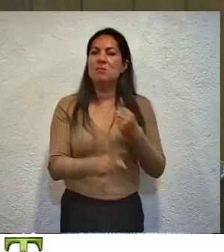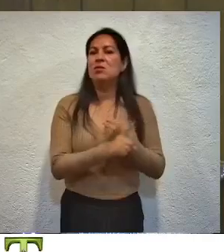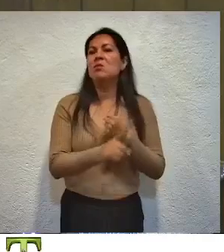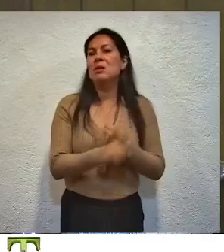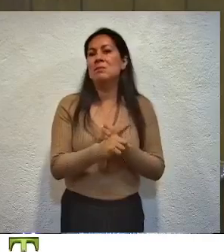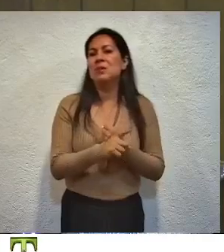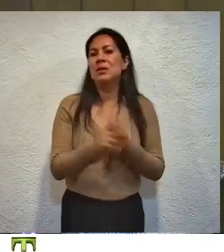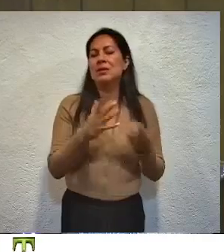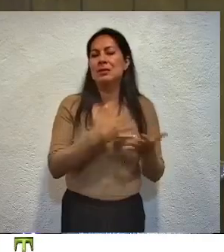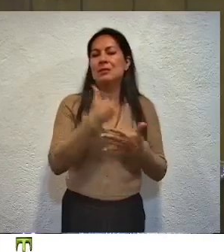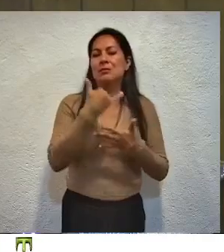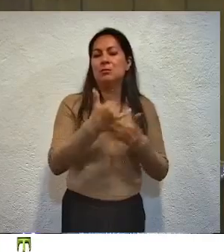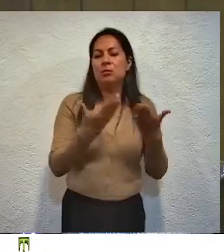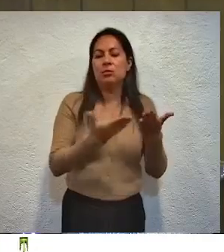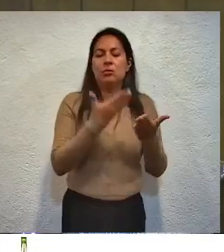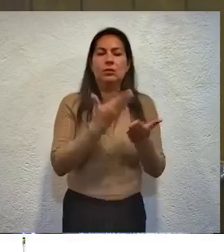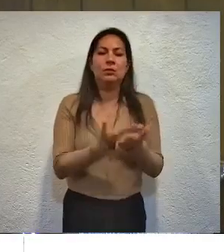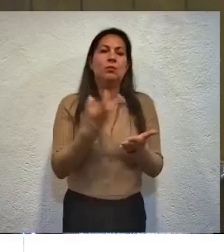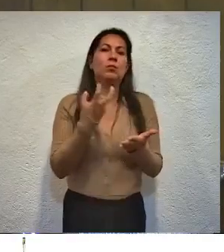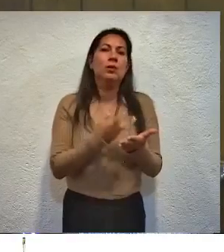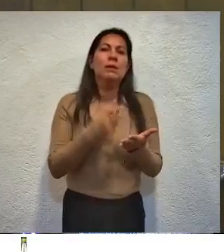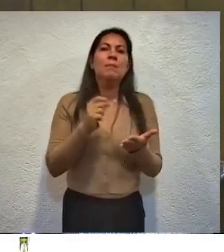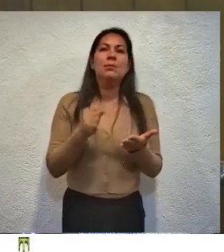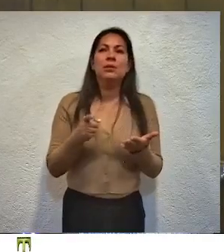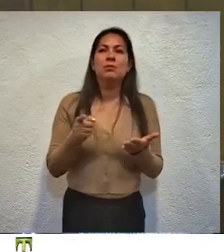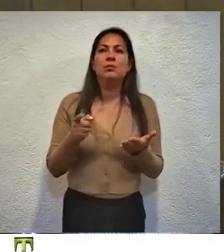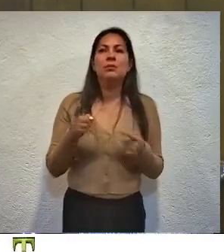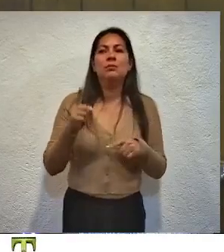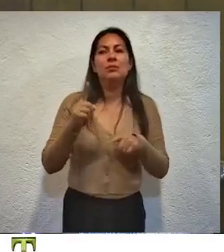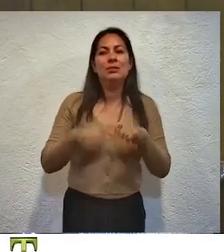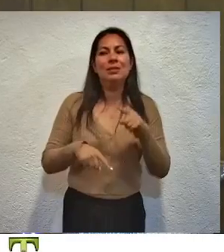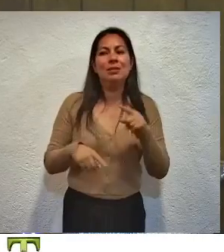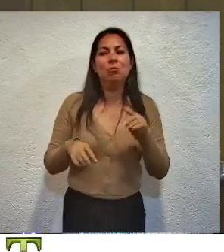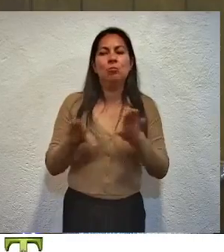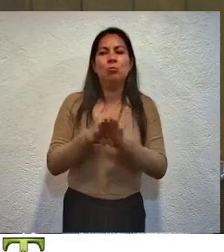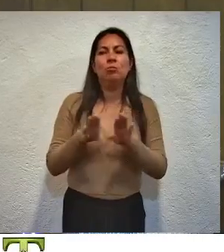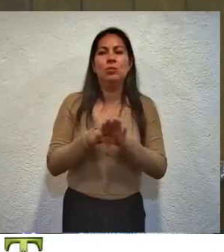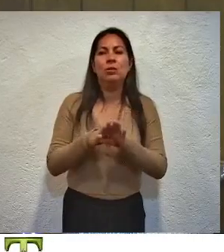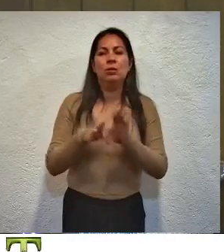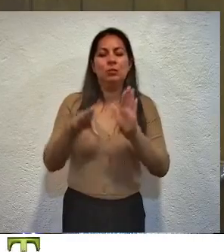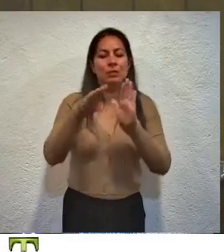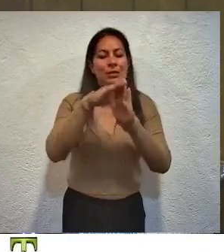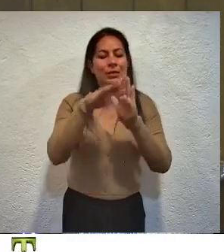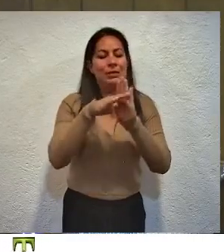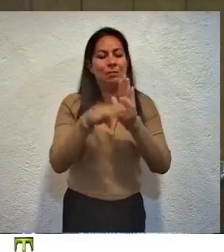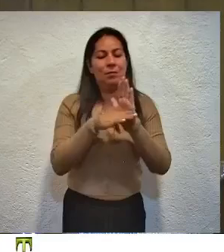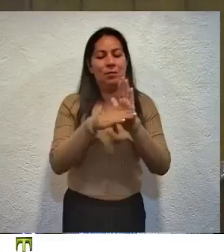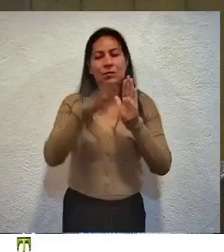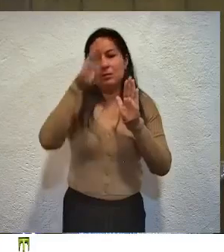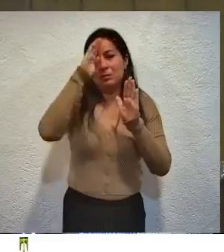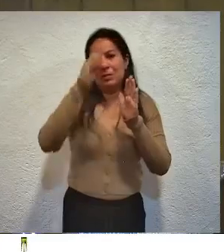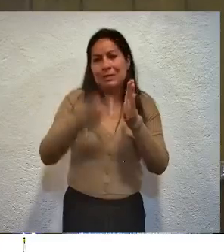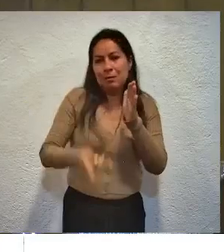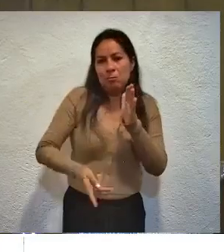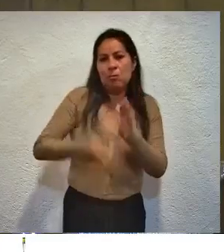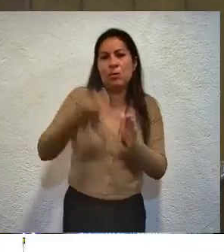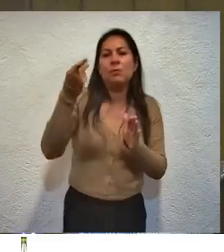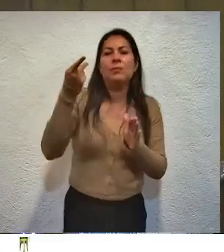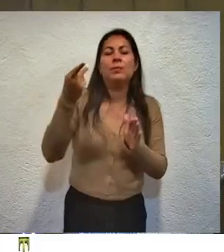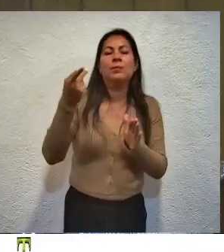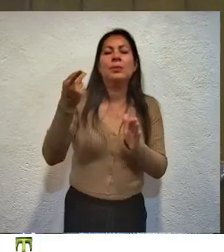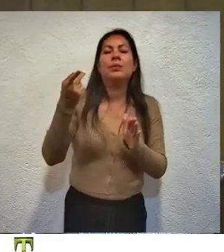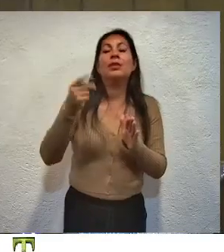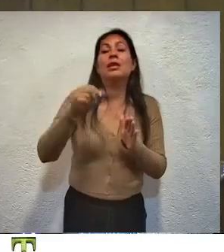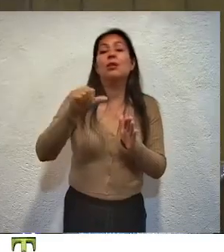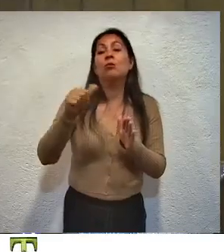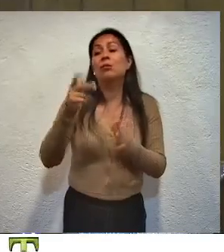en este proyecto que se propone y estamos dejándolo a que en los lineamientos se considere nuevamente derivado